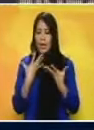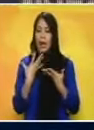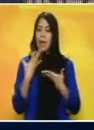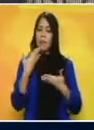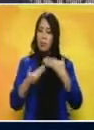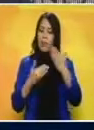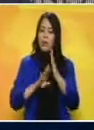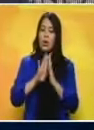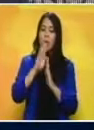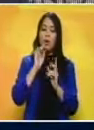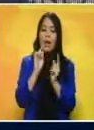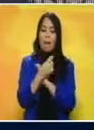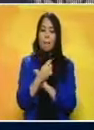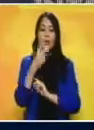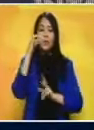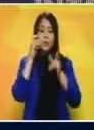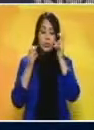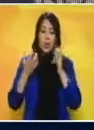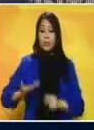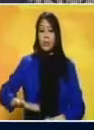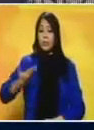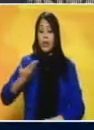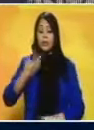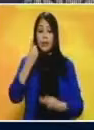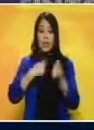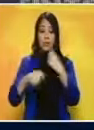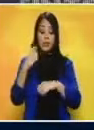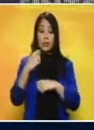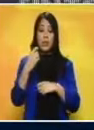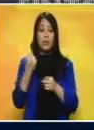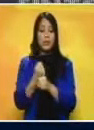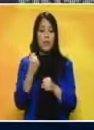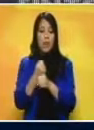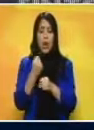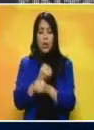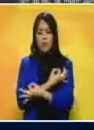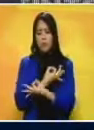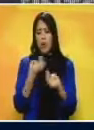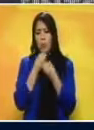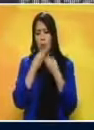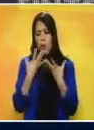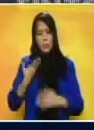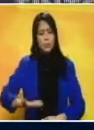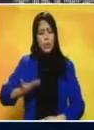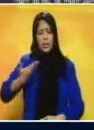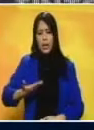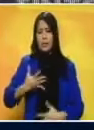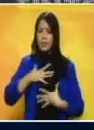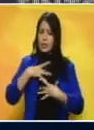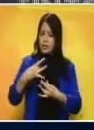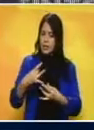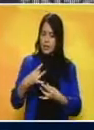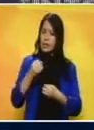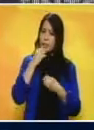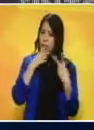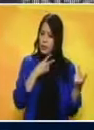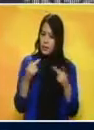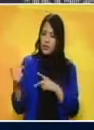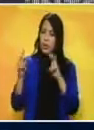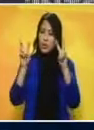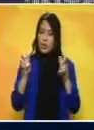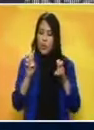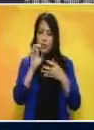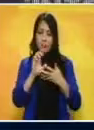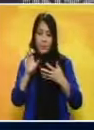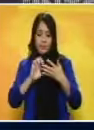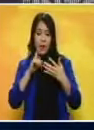de escucharlos a ellos también ha sido importante. Las asociaciones están haciendo un gran trabajo. Ha sido muy bienvenido el tema de la nueva metodología. Y